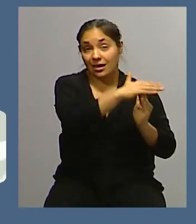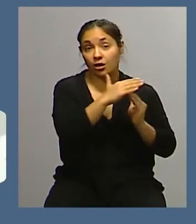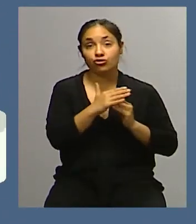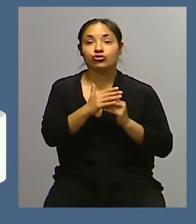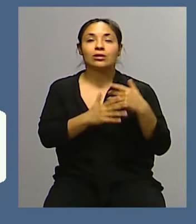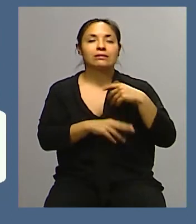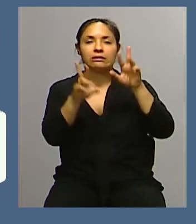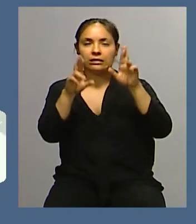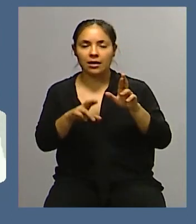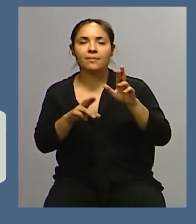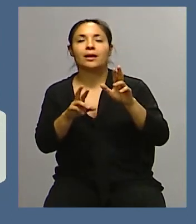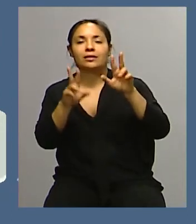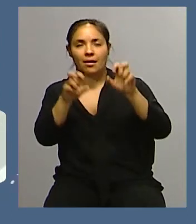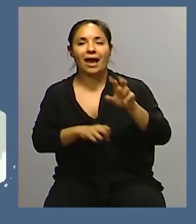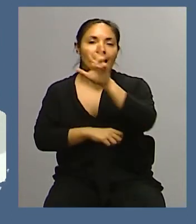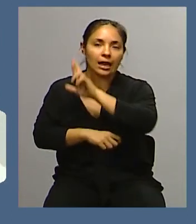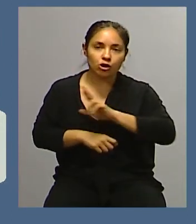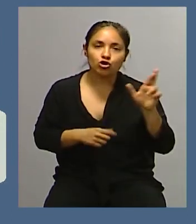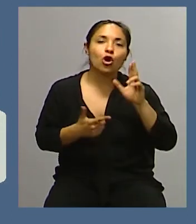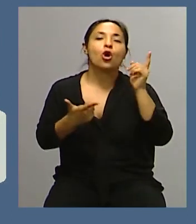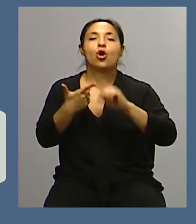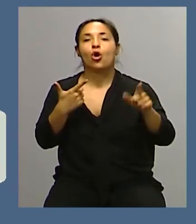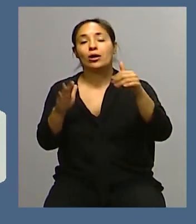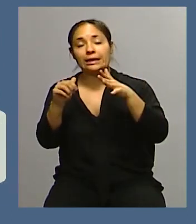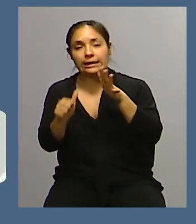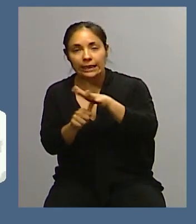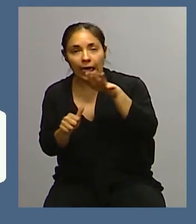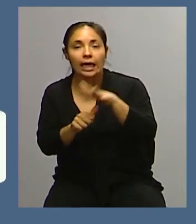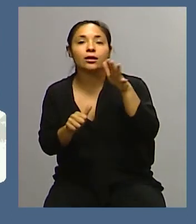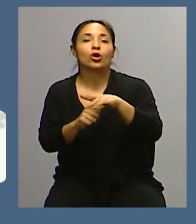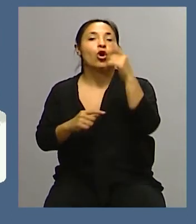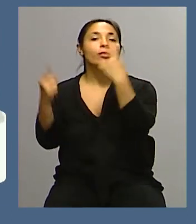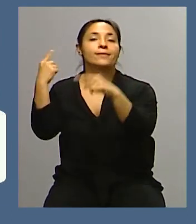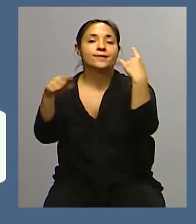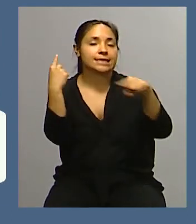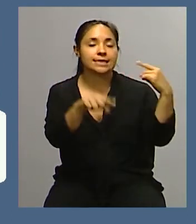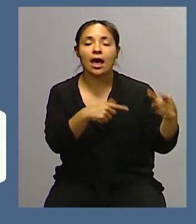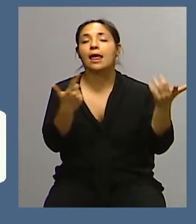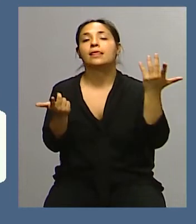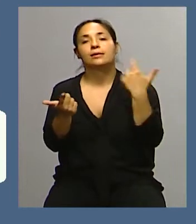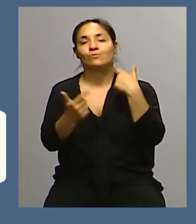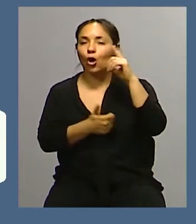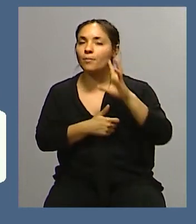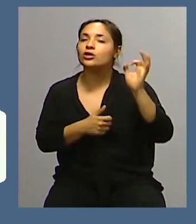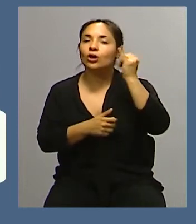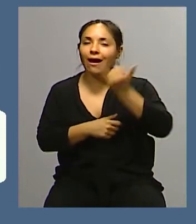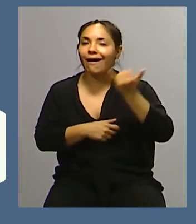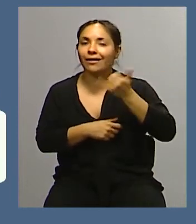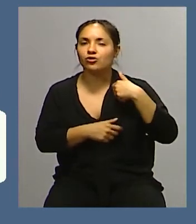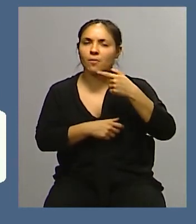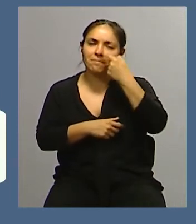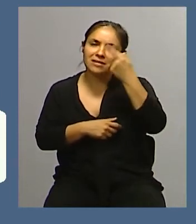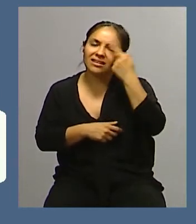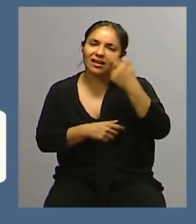de lo religioso, de los géneros, de las diversidades. Entonces, bueno, a mí me parece también interesante